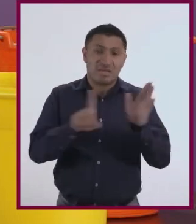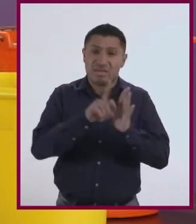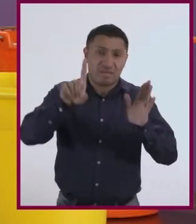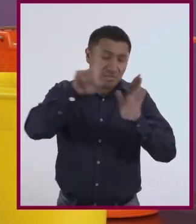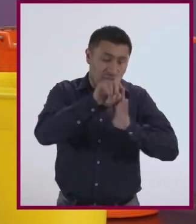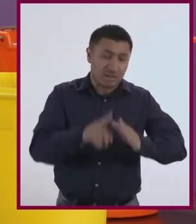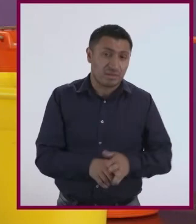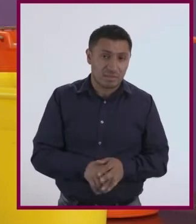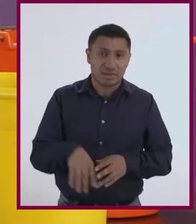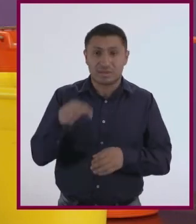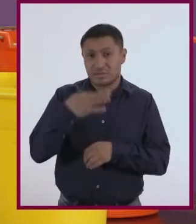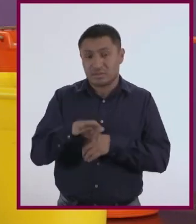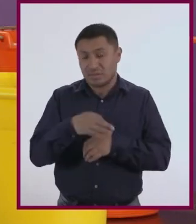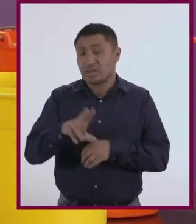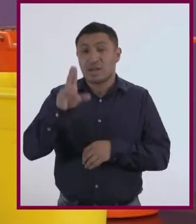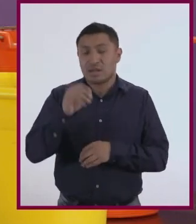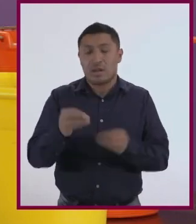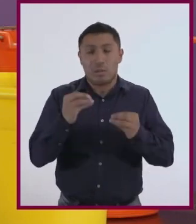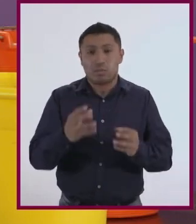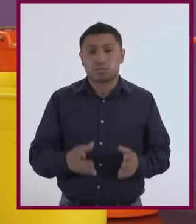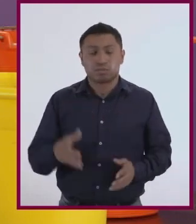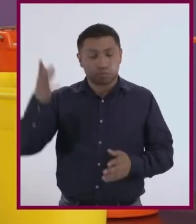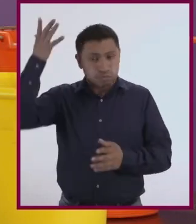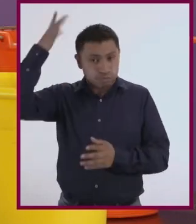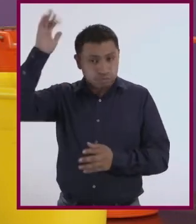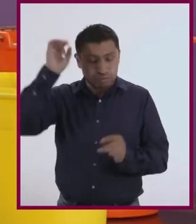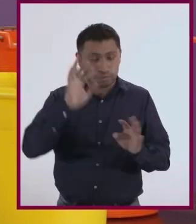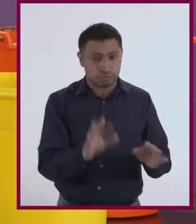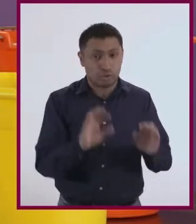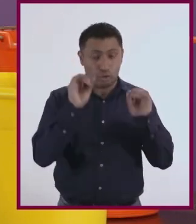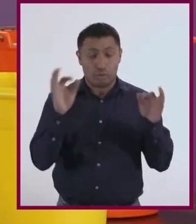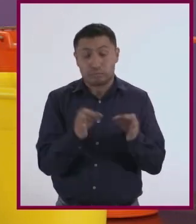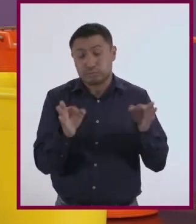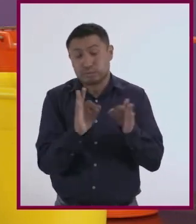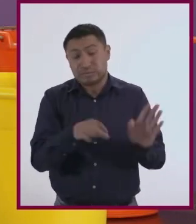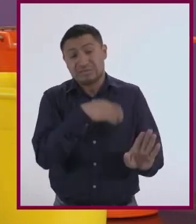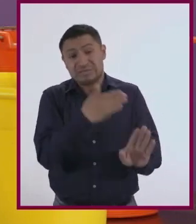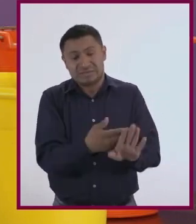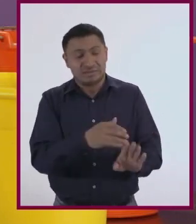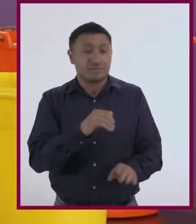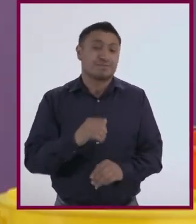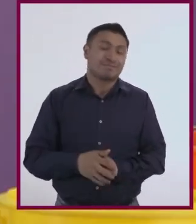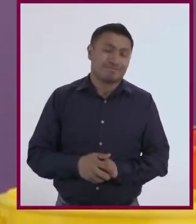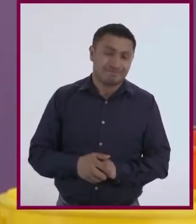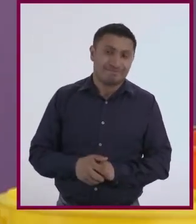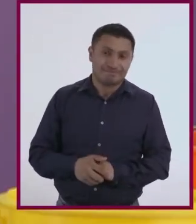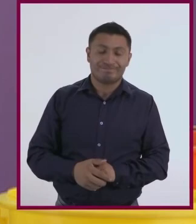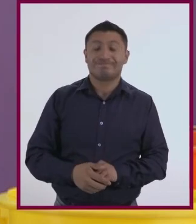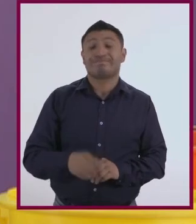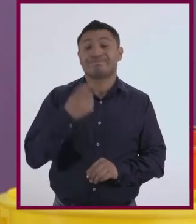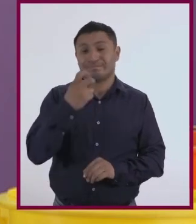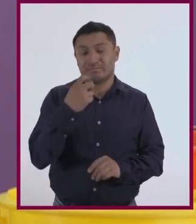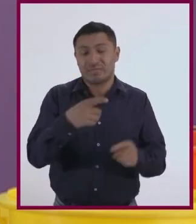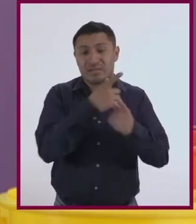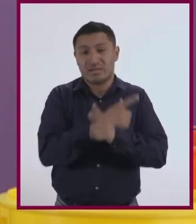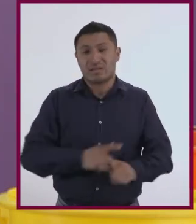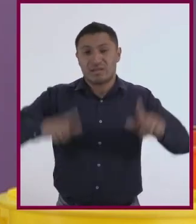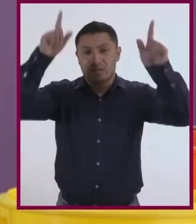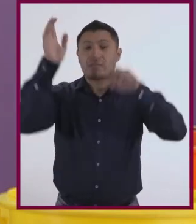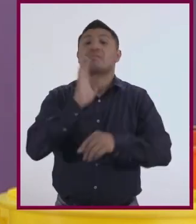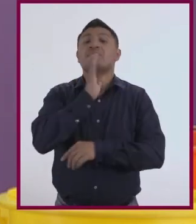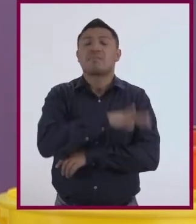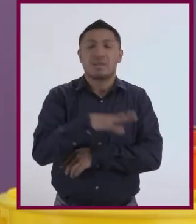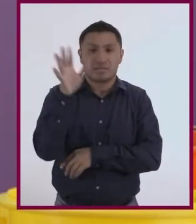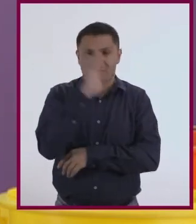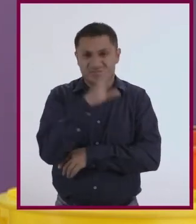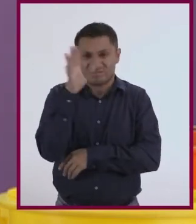interiores, mientras la composta no esté demasiado expuesta al sol o al frío que afecten a las lombrices. Es un proceso libre de malos